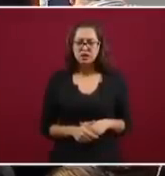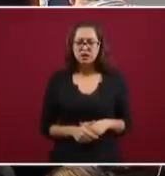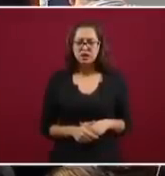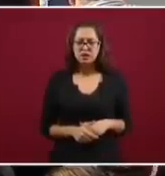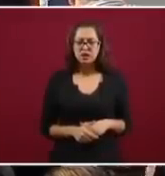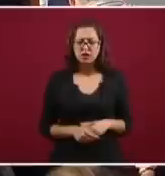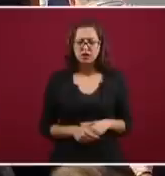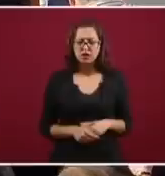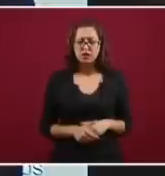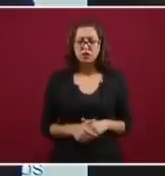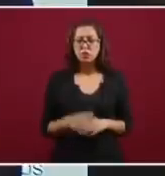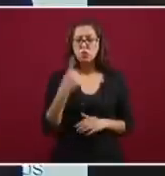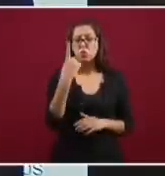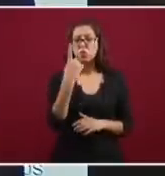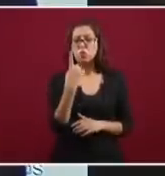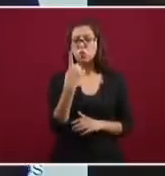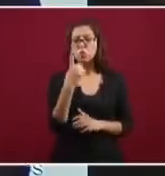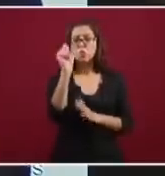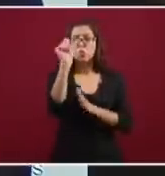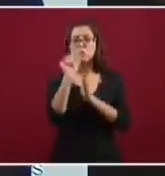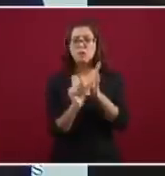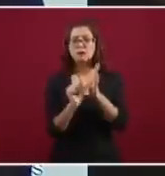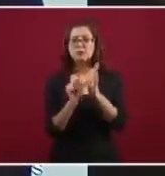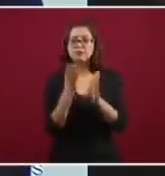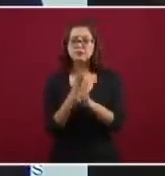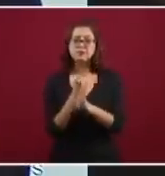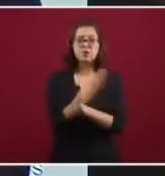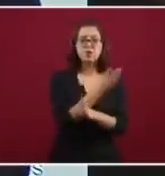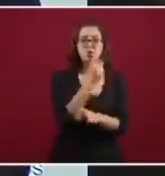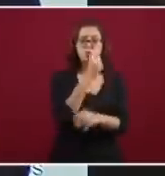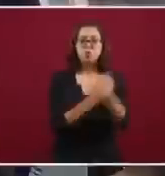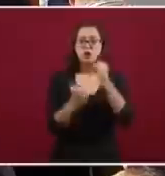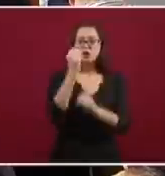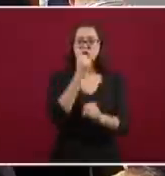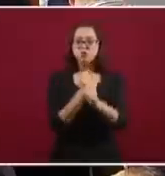un mes del año pasado,